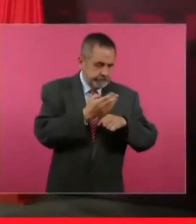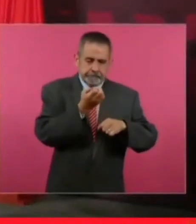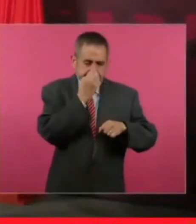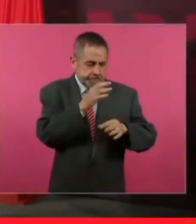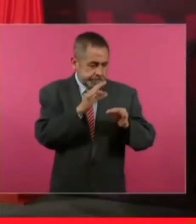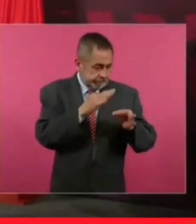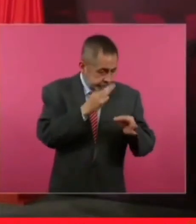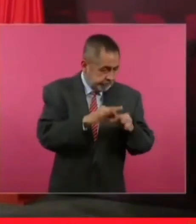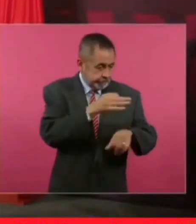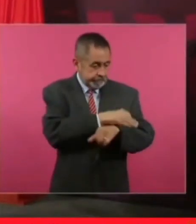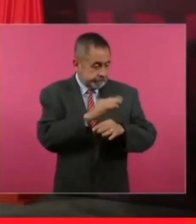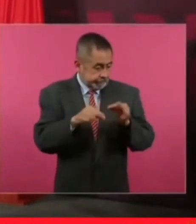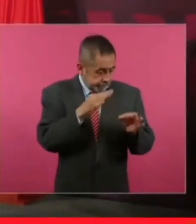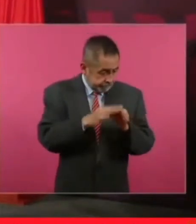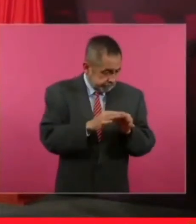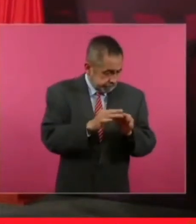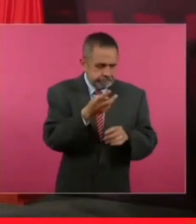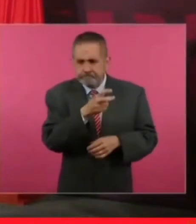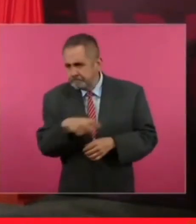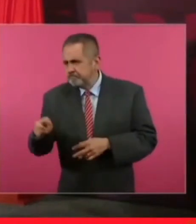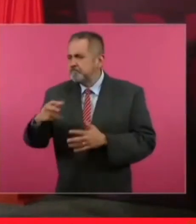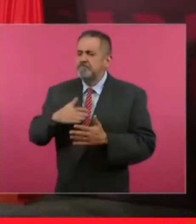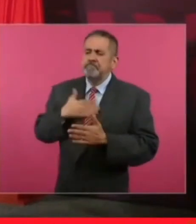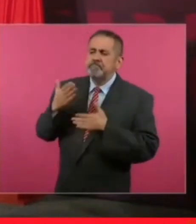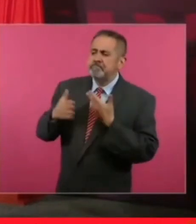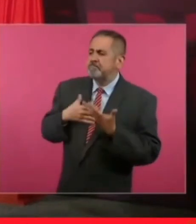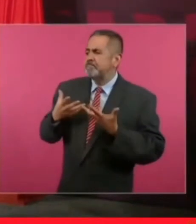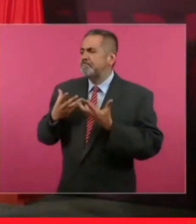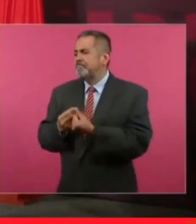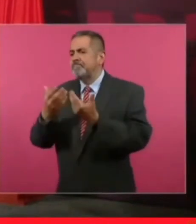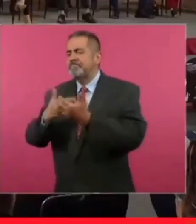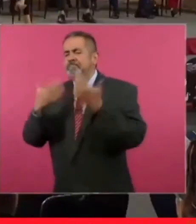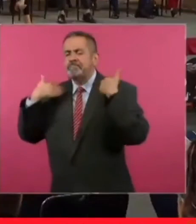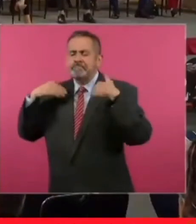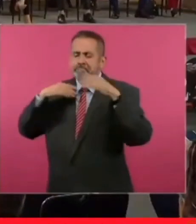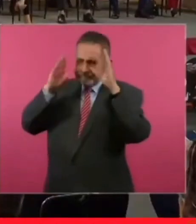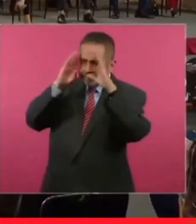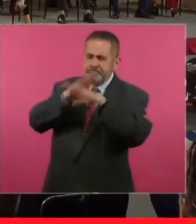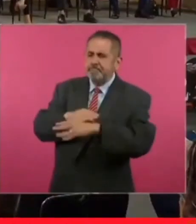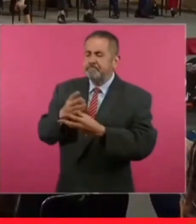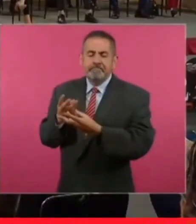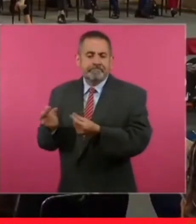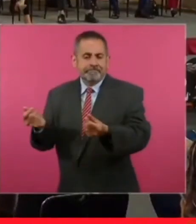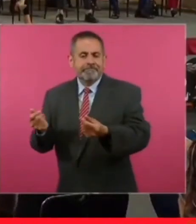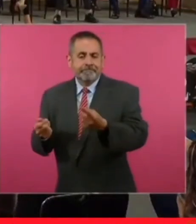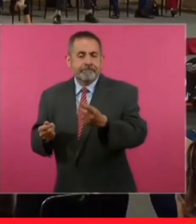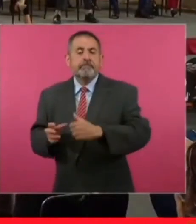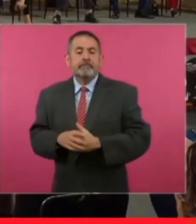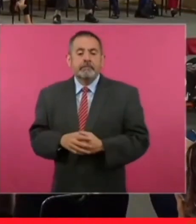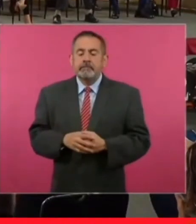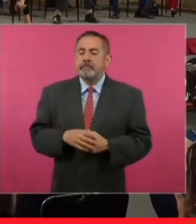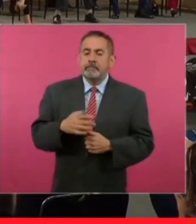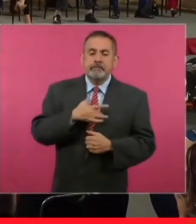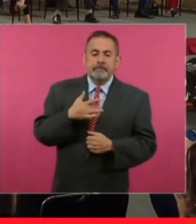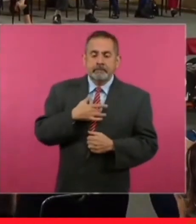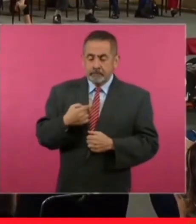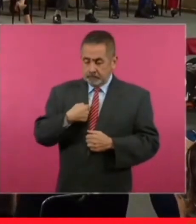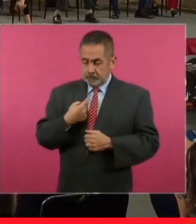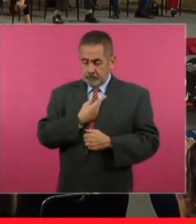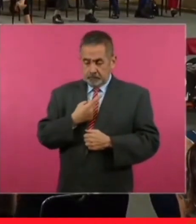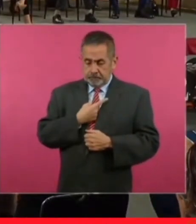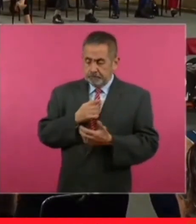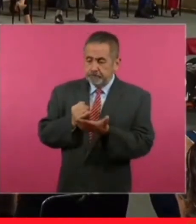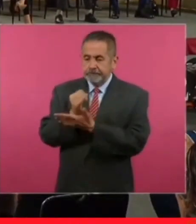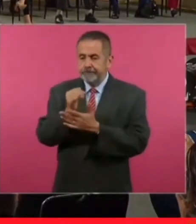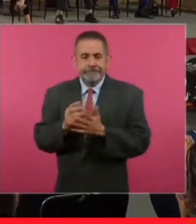o familiares es muy importante destacar que elegir Estas actividades no es solo una decisión individual